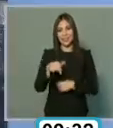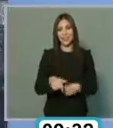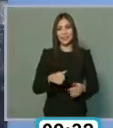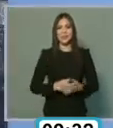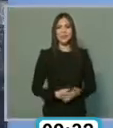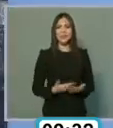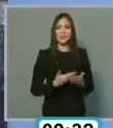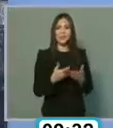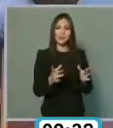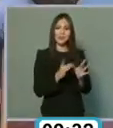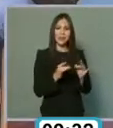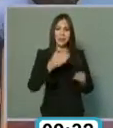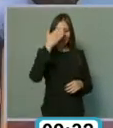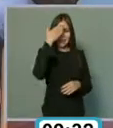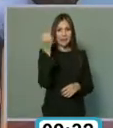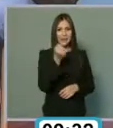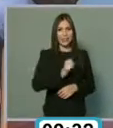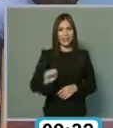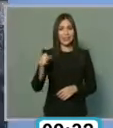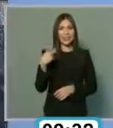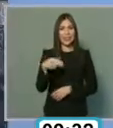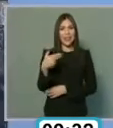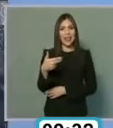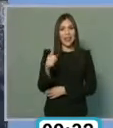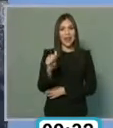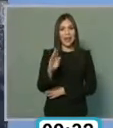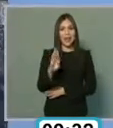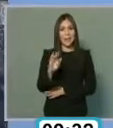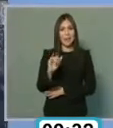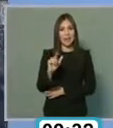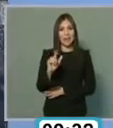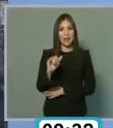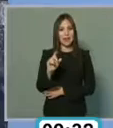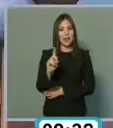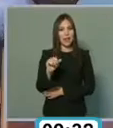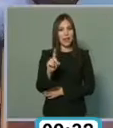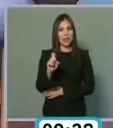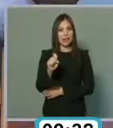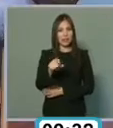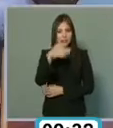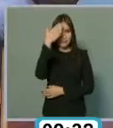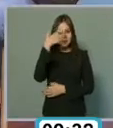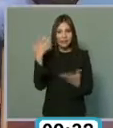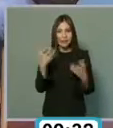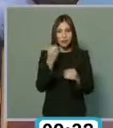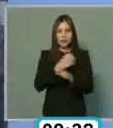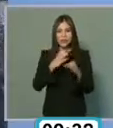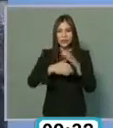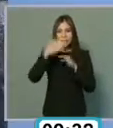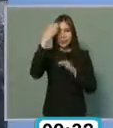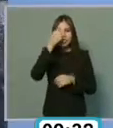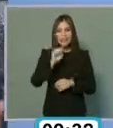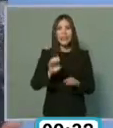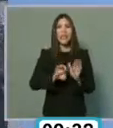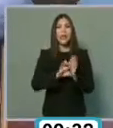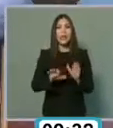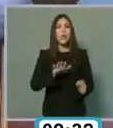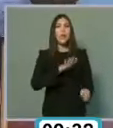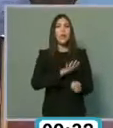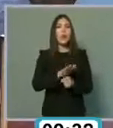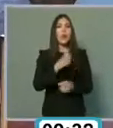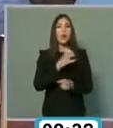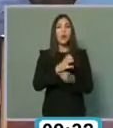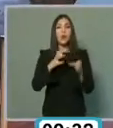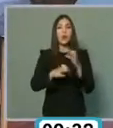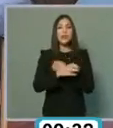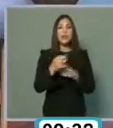de habilidades, pero ¿cuáles son las habilidades necesarias para poder surfear en la vida